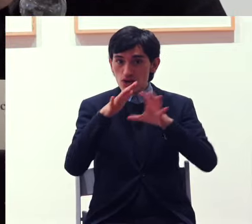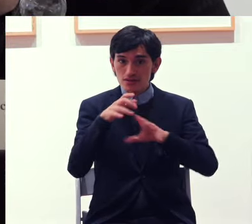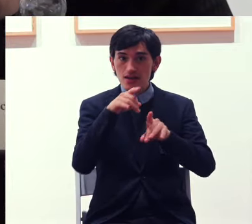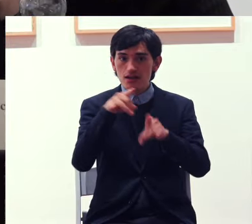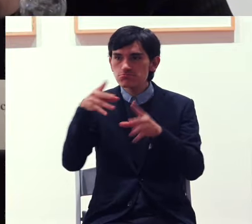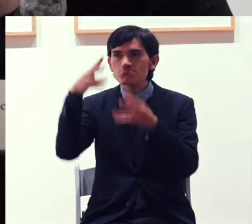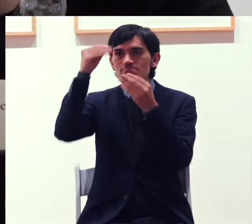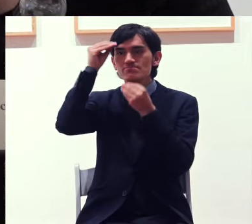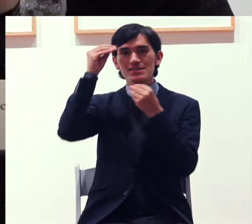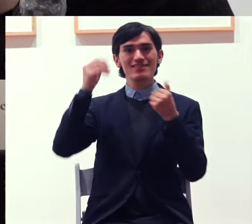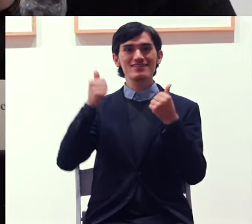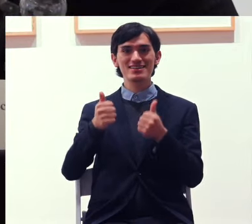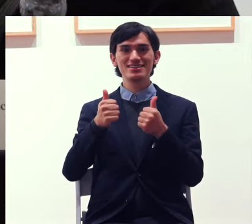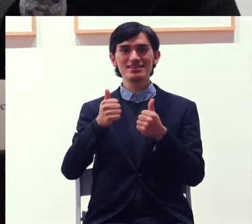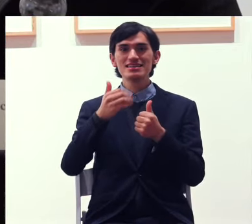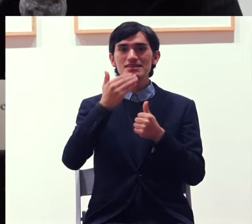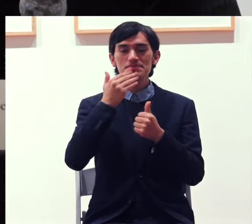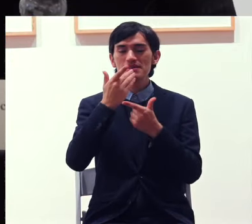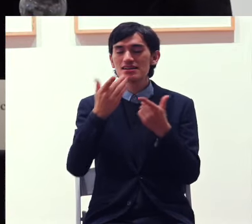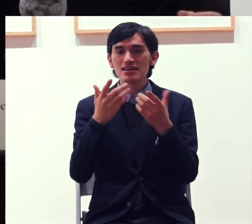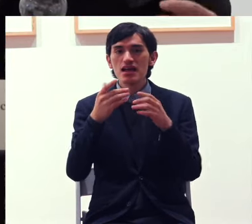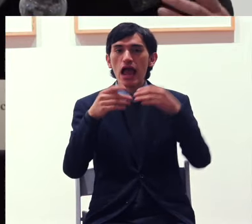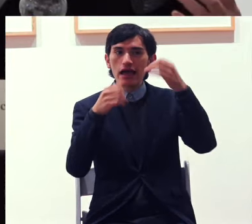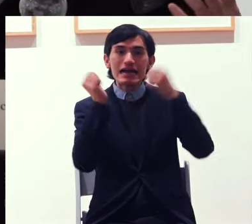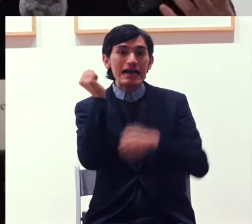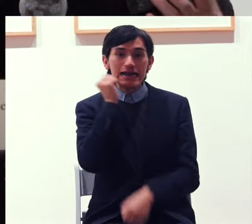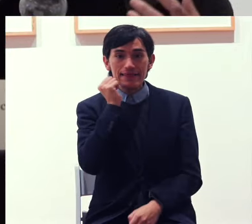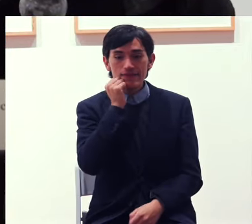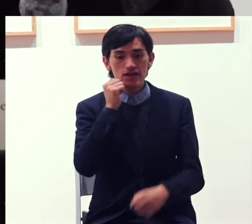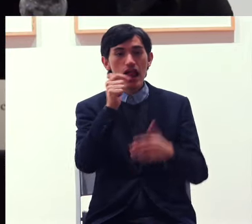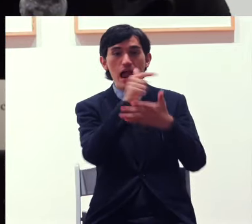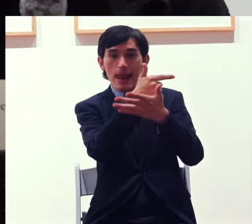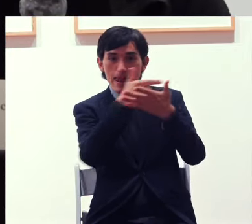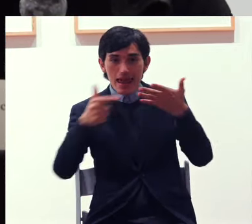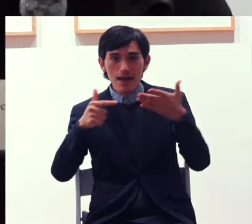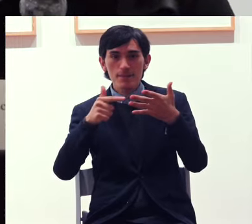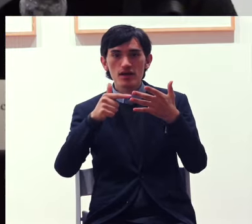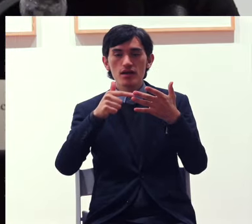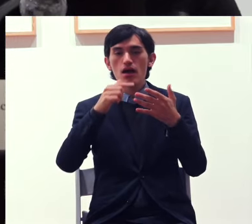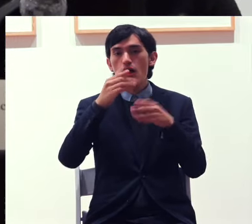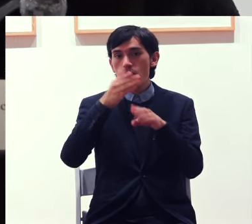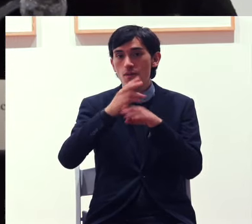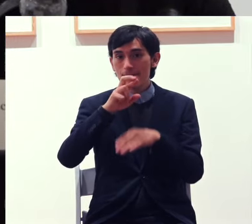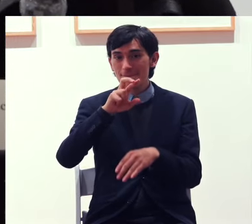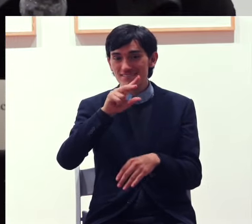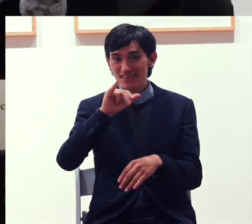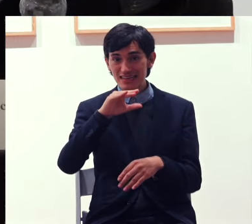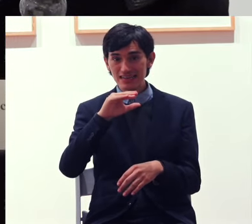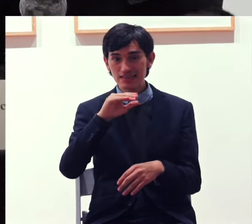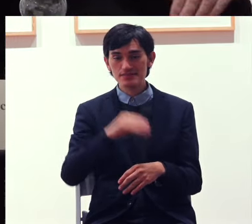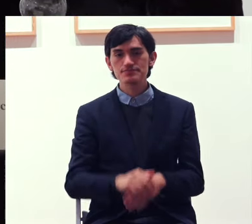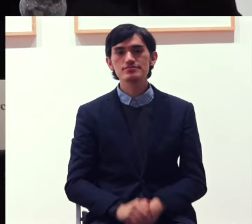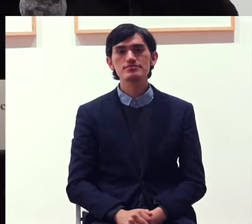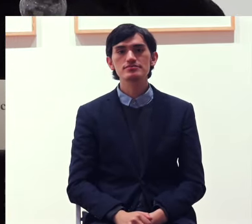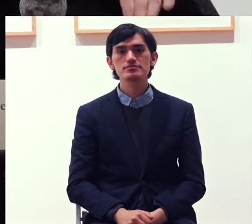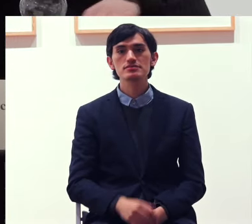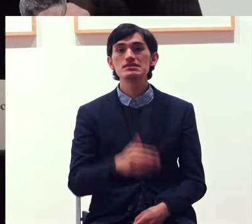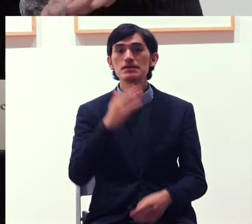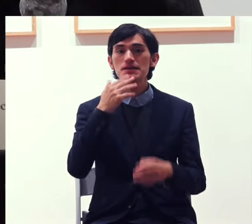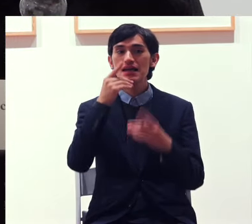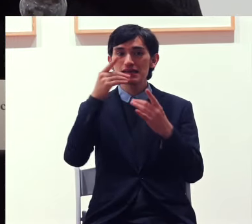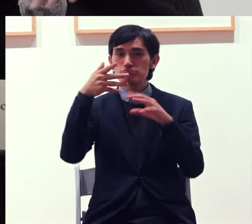como súper, súper bien. Y lo hizo sobre un soporte muy simple de cartón con un lápiz Bic, donde se producía